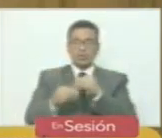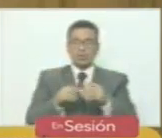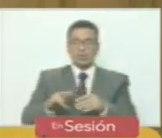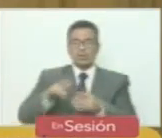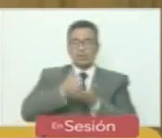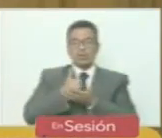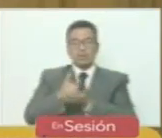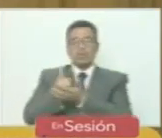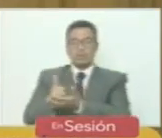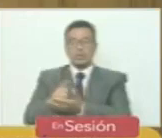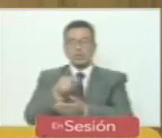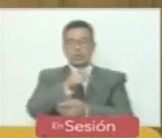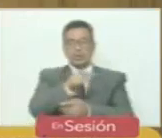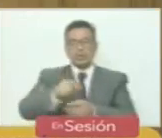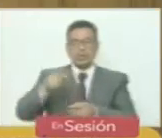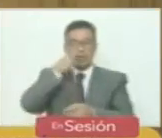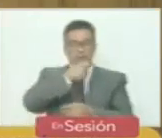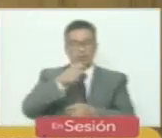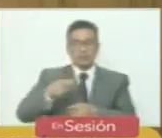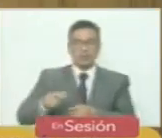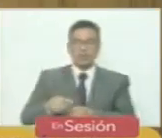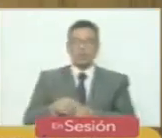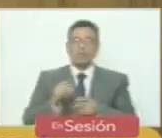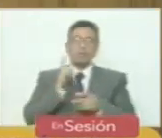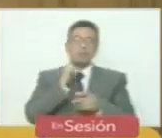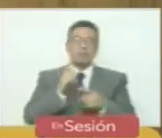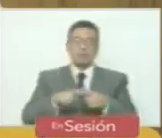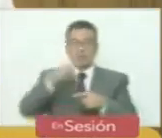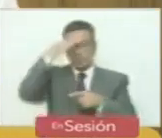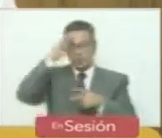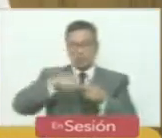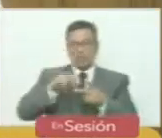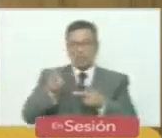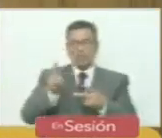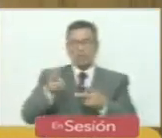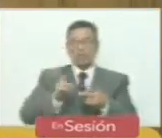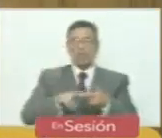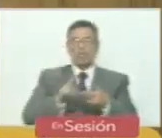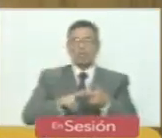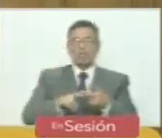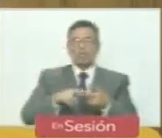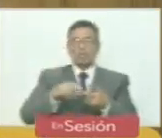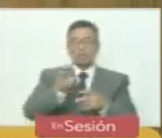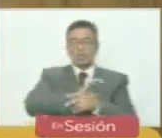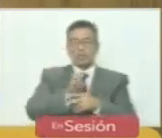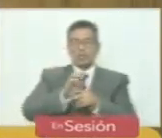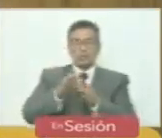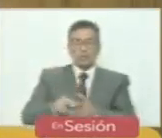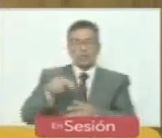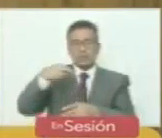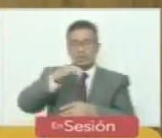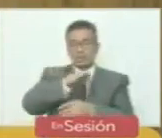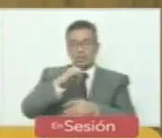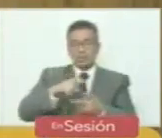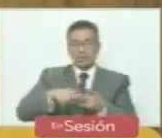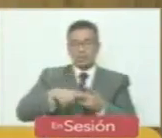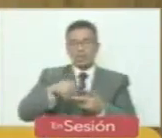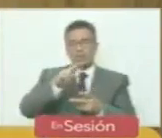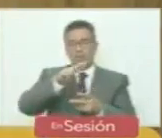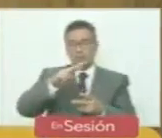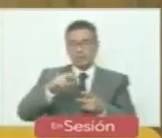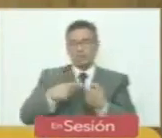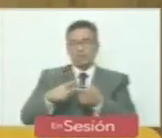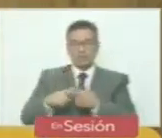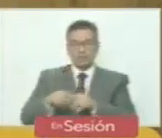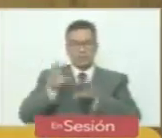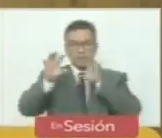ayuda humanitaria a los pueblos tales como Cuba, Haití, Guinea Ecuatorial, Nicaragua, Surinam, entre